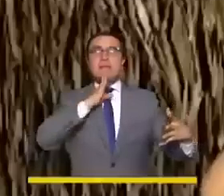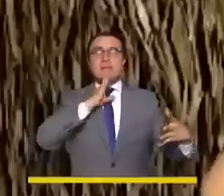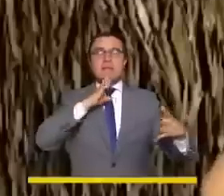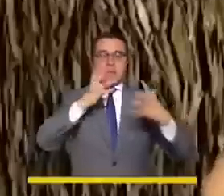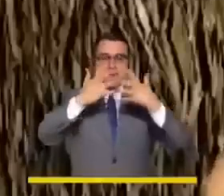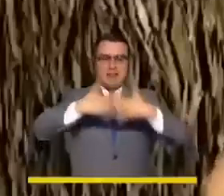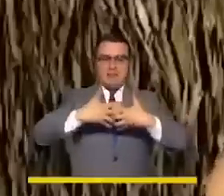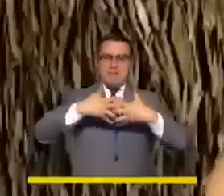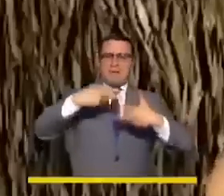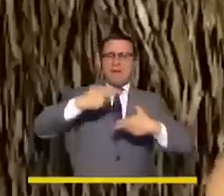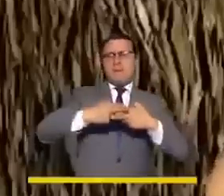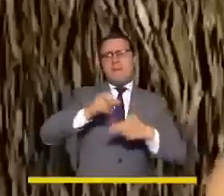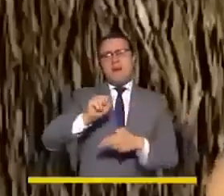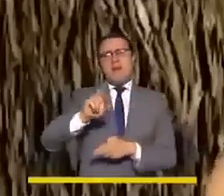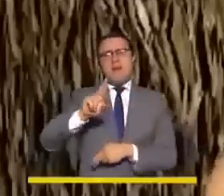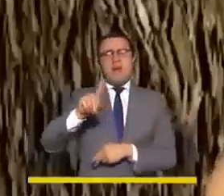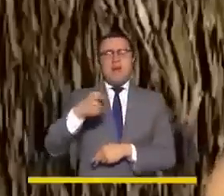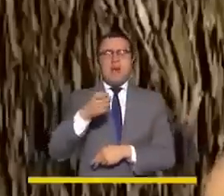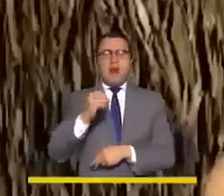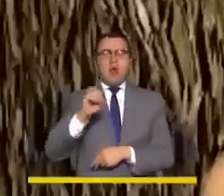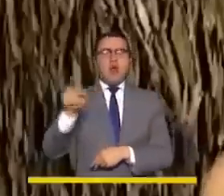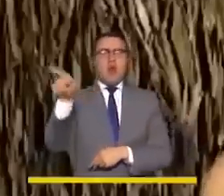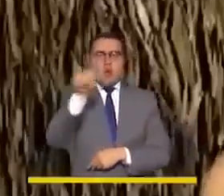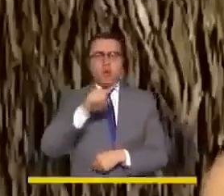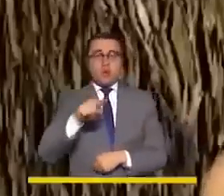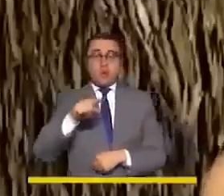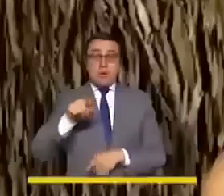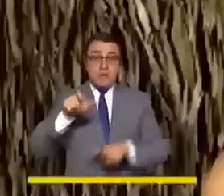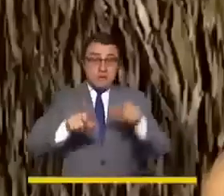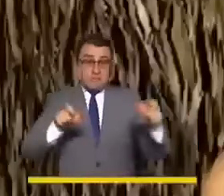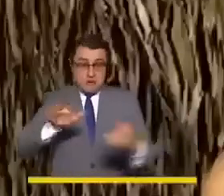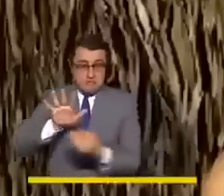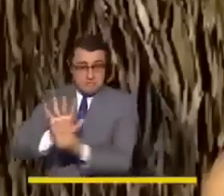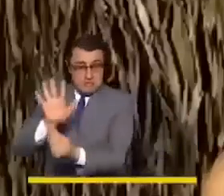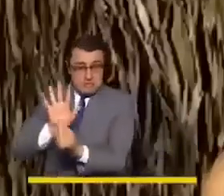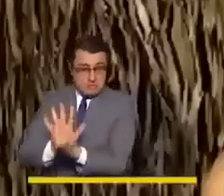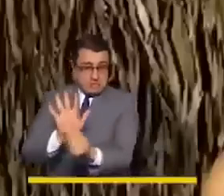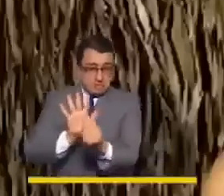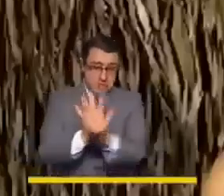denomina Argos. Se quedó con la tierra de los desplazados.